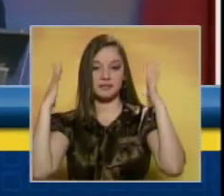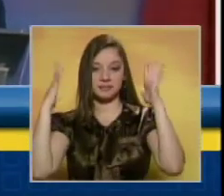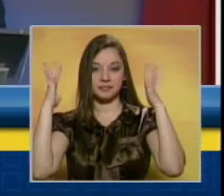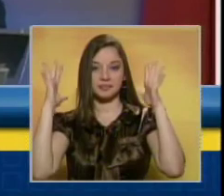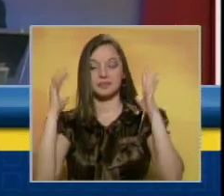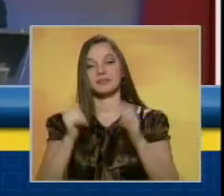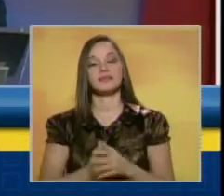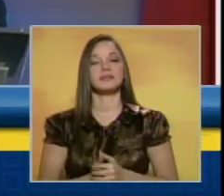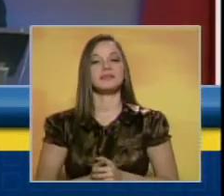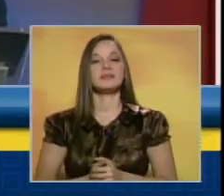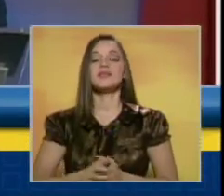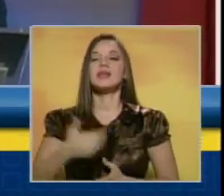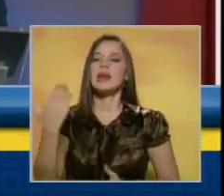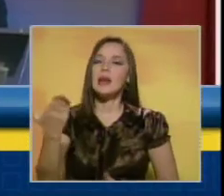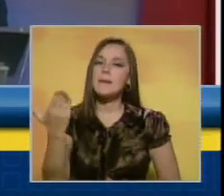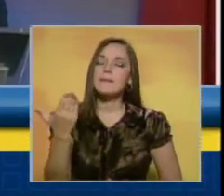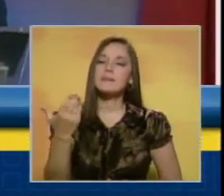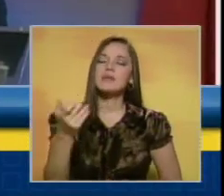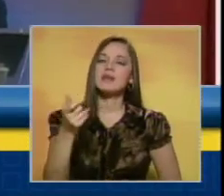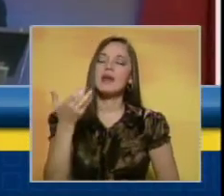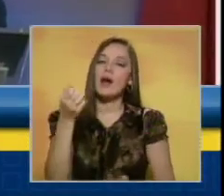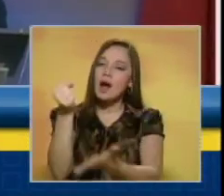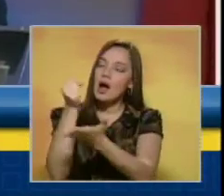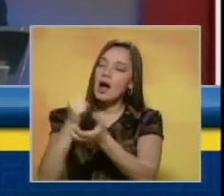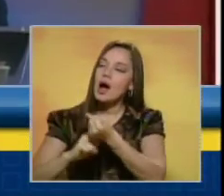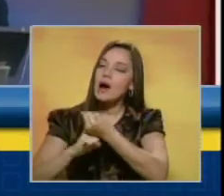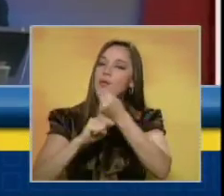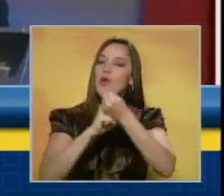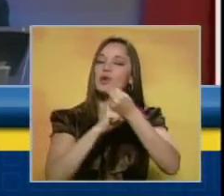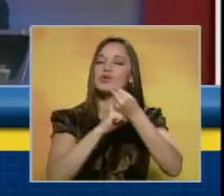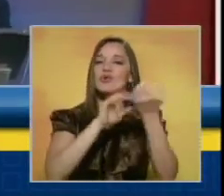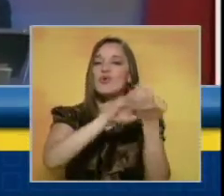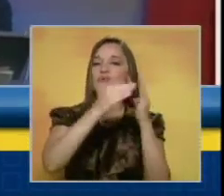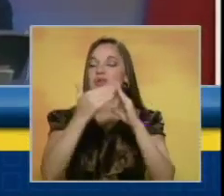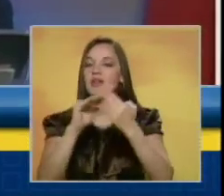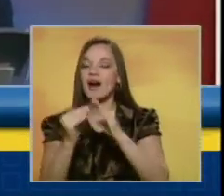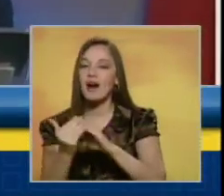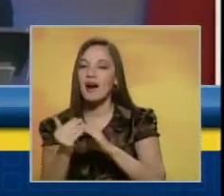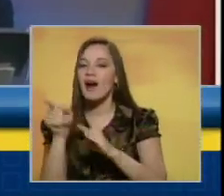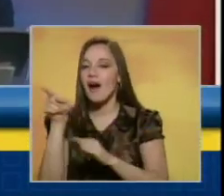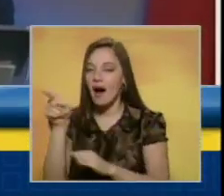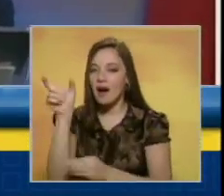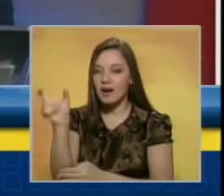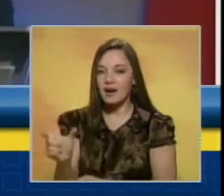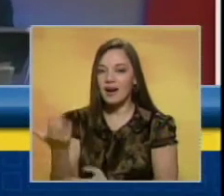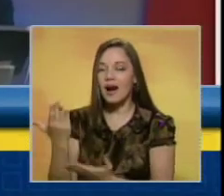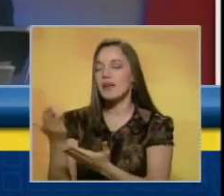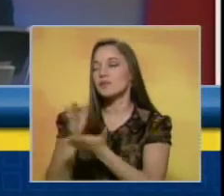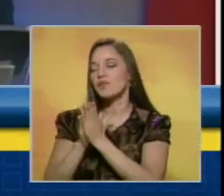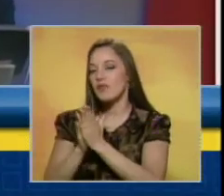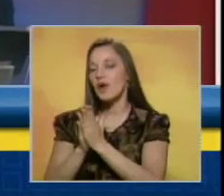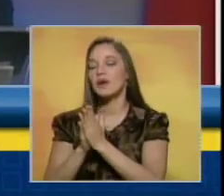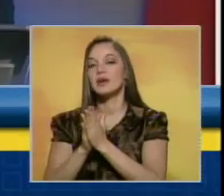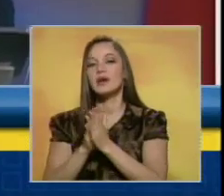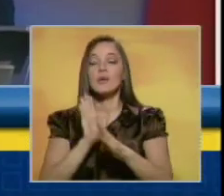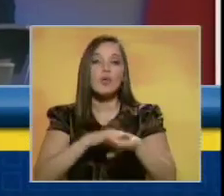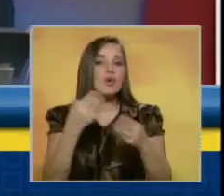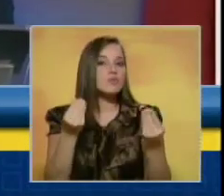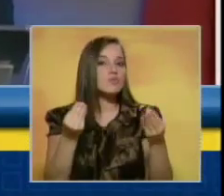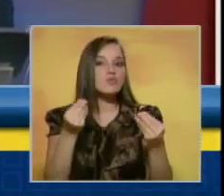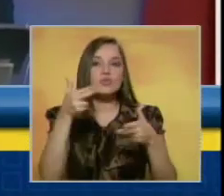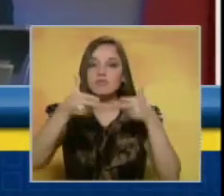Gente pidiendo apoyo para sus comunidades, para resguardarse un poco de la